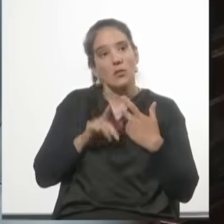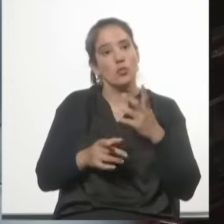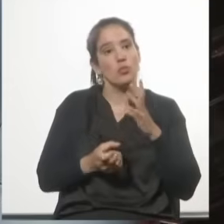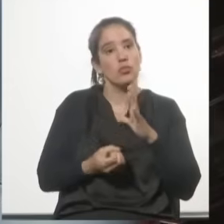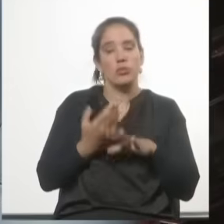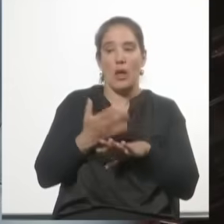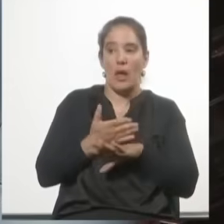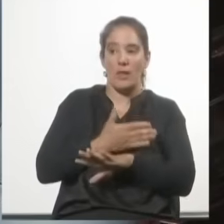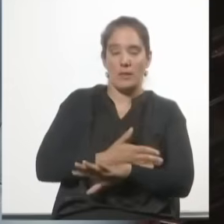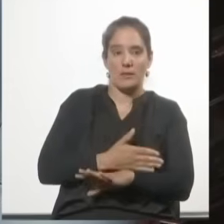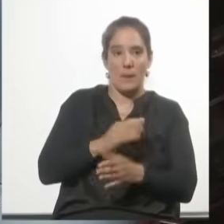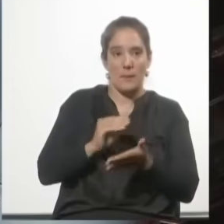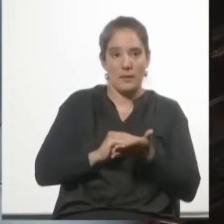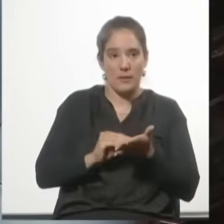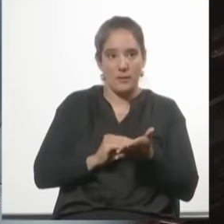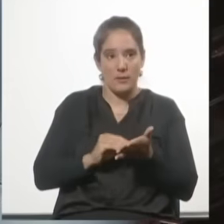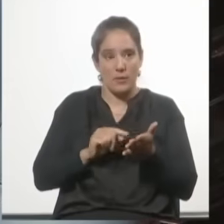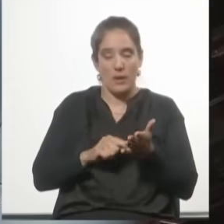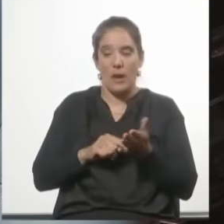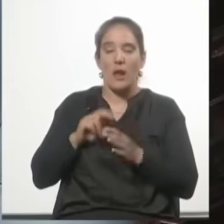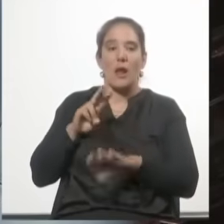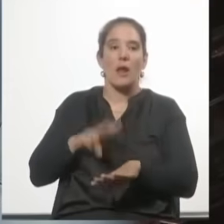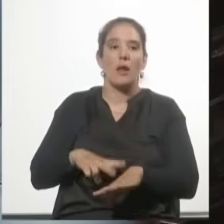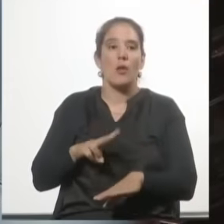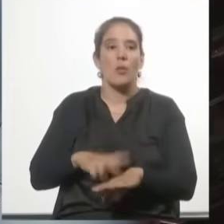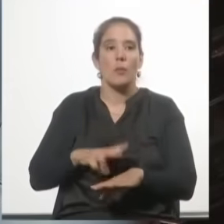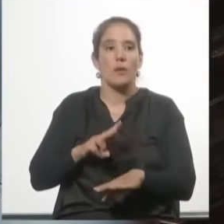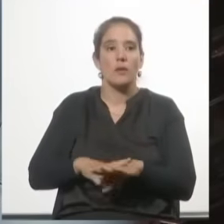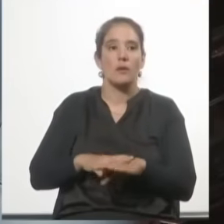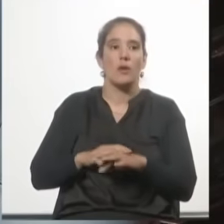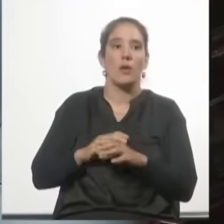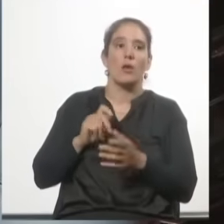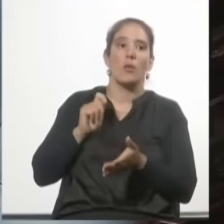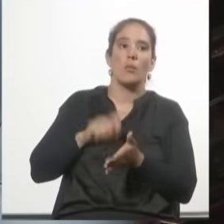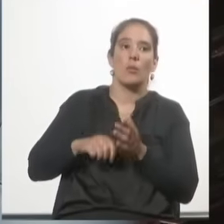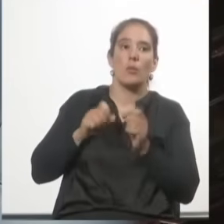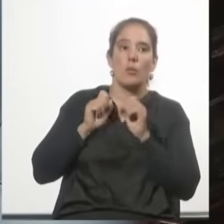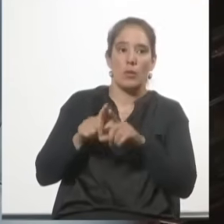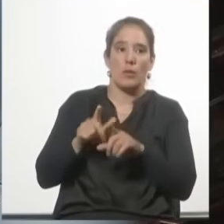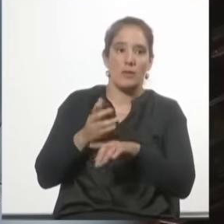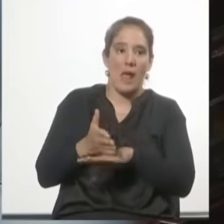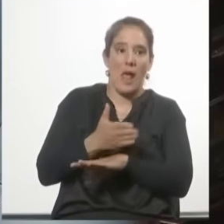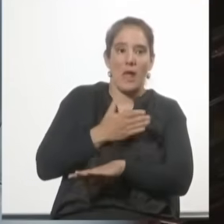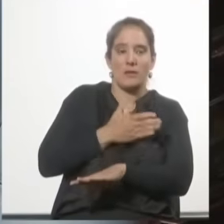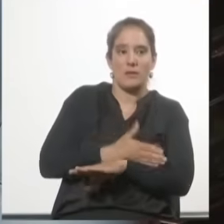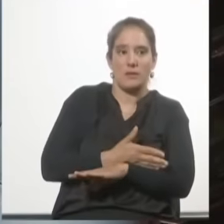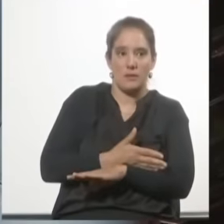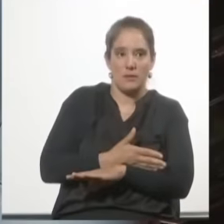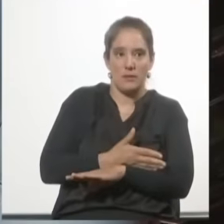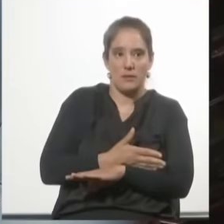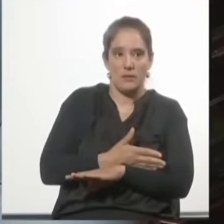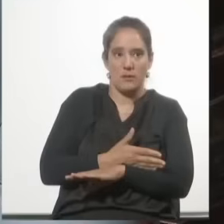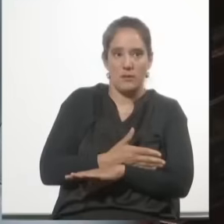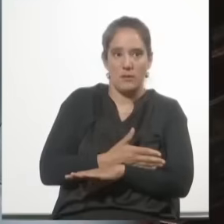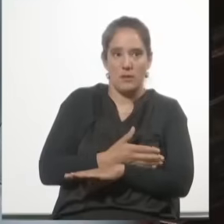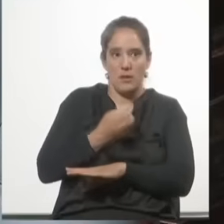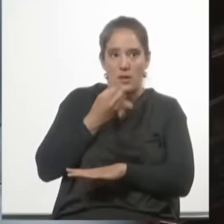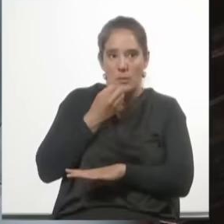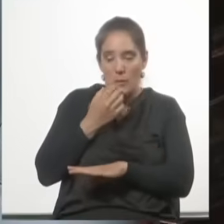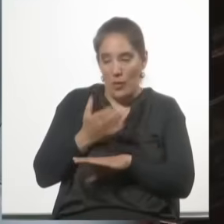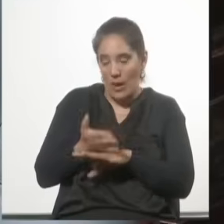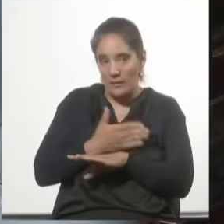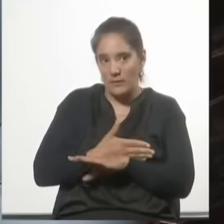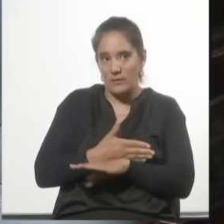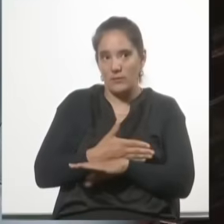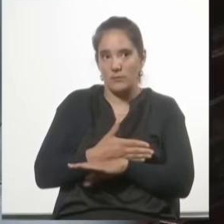de los antecedentes administrativos, que la recomendación de adjudicación a la firma Cardama es previa incluso a su mejora de oferta, lo cual